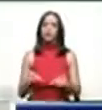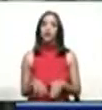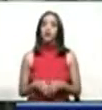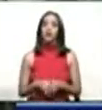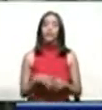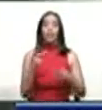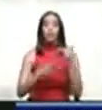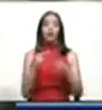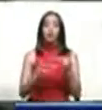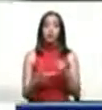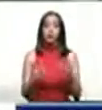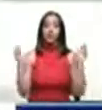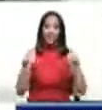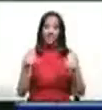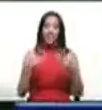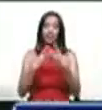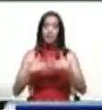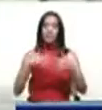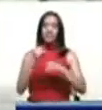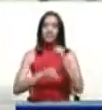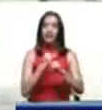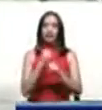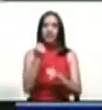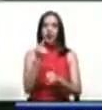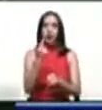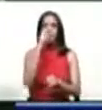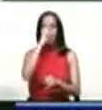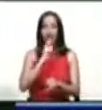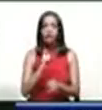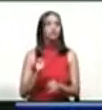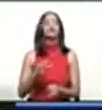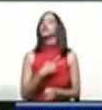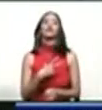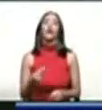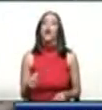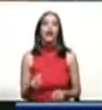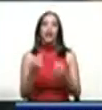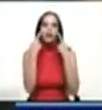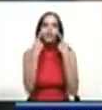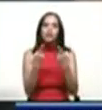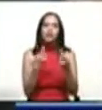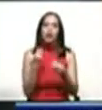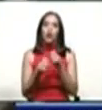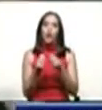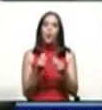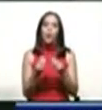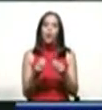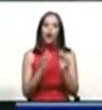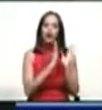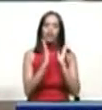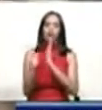aquí, en el pasado, hace 11 años, no era considerada como parte de la cuota OPEP. Oigan bien,